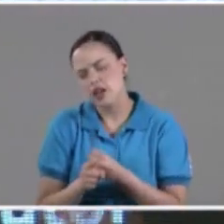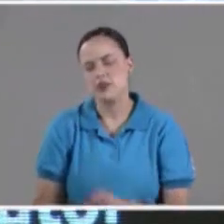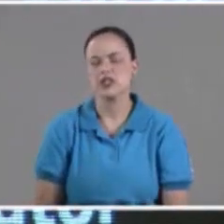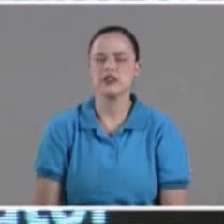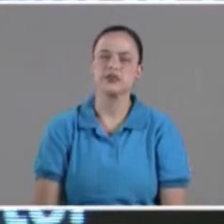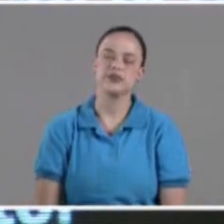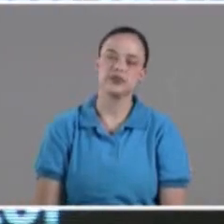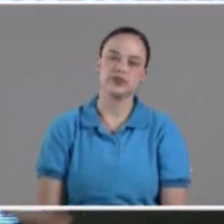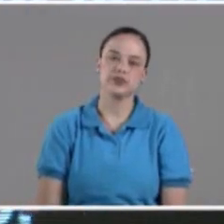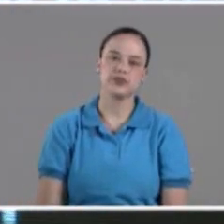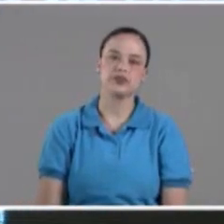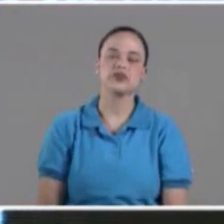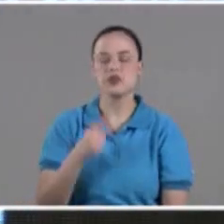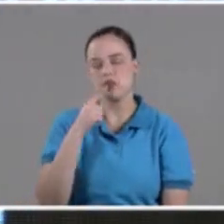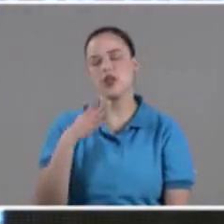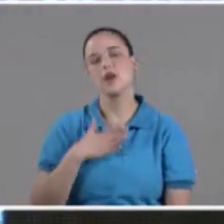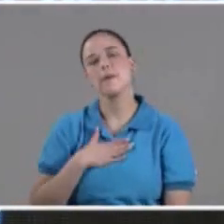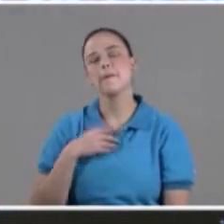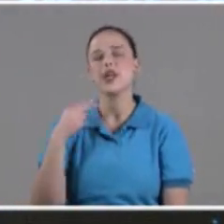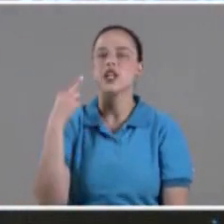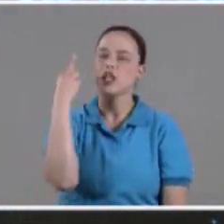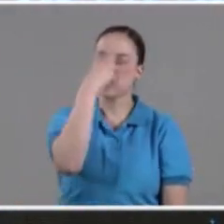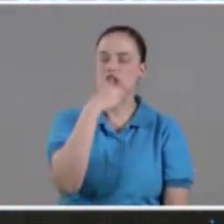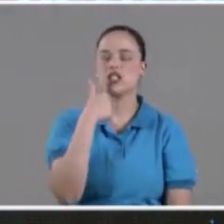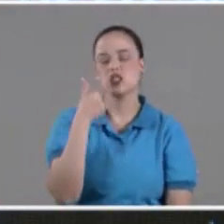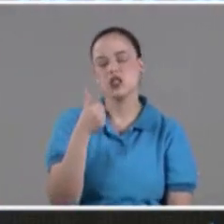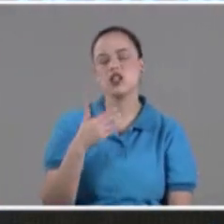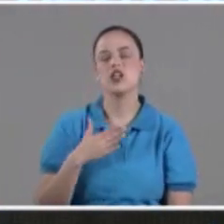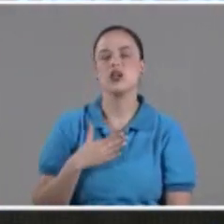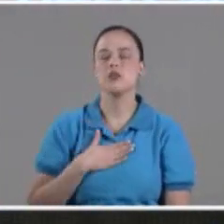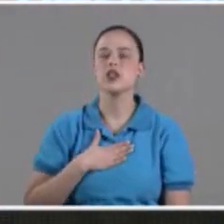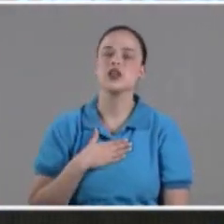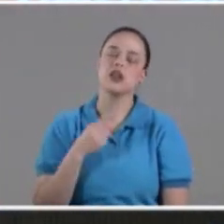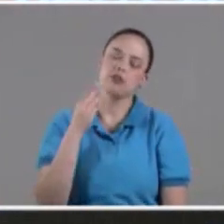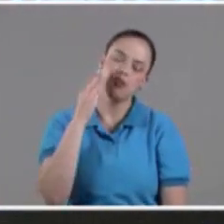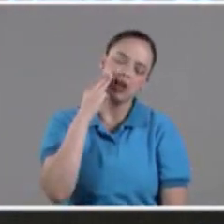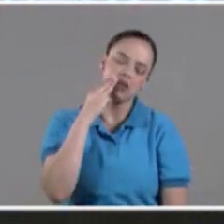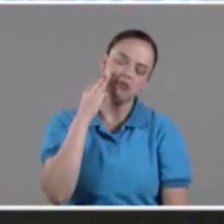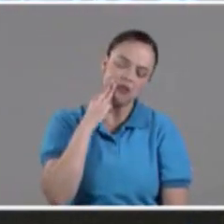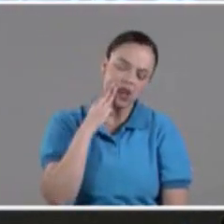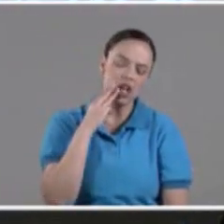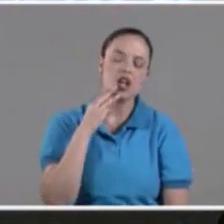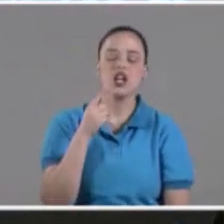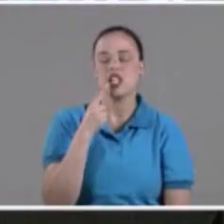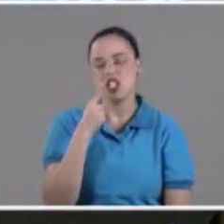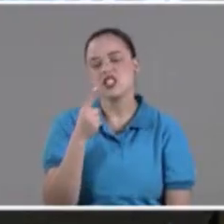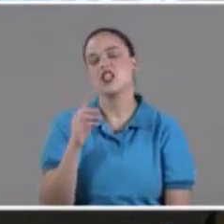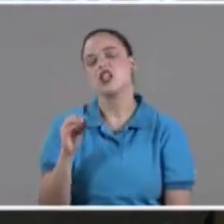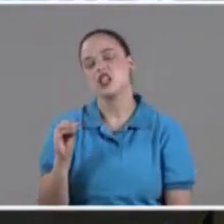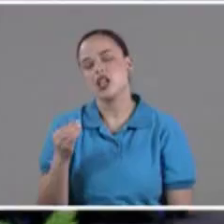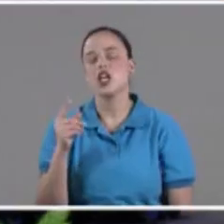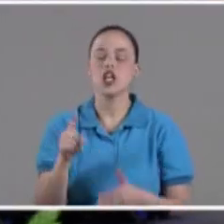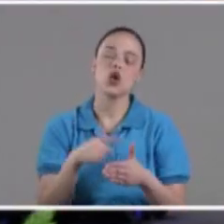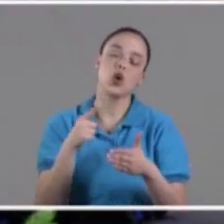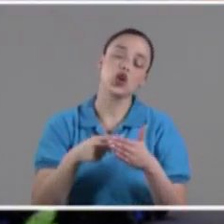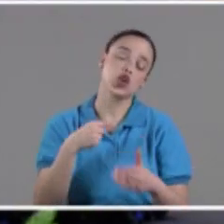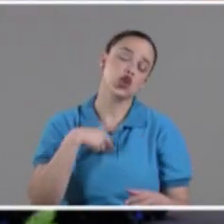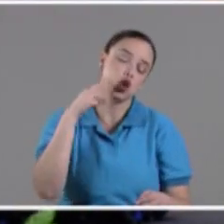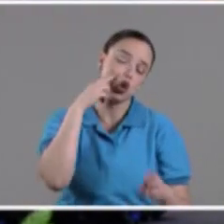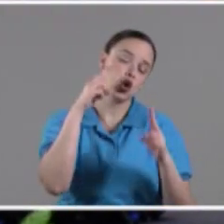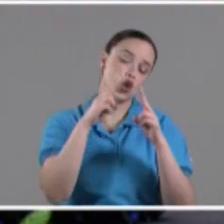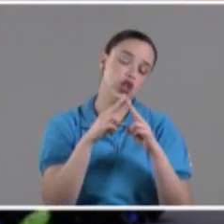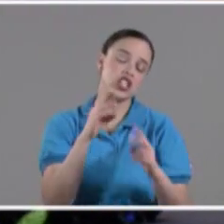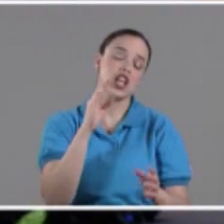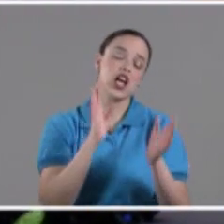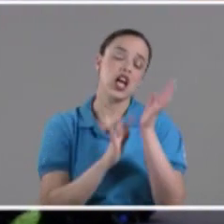alguno o mi mamá estoy Salado desde que cambié de religión me empezó a caer no no no desde que conociste a